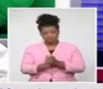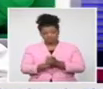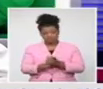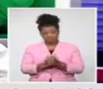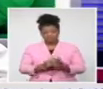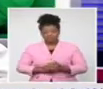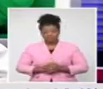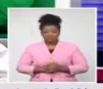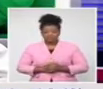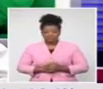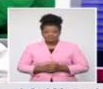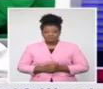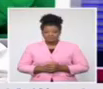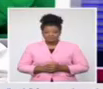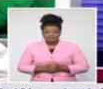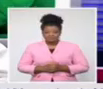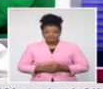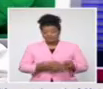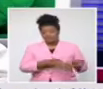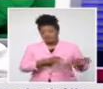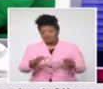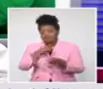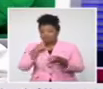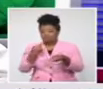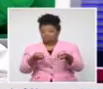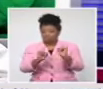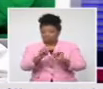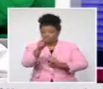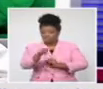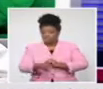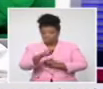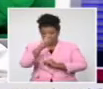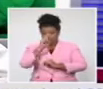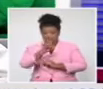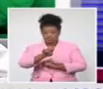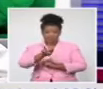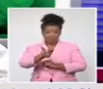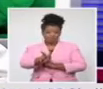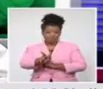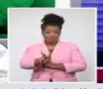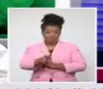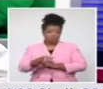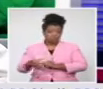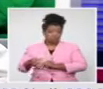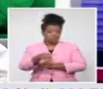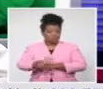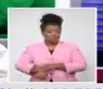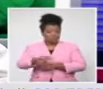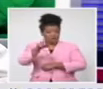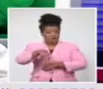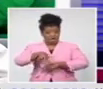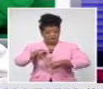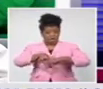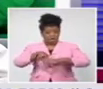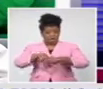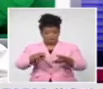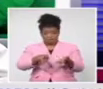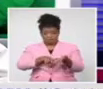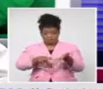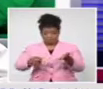también un paciente de 62 años, de aquí del municipio Boyeros, en la provincia de La